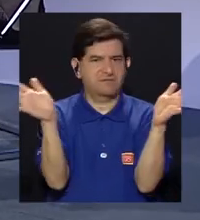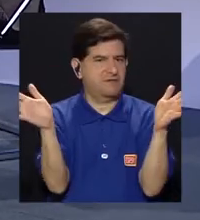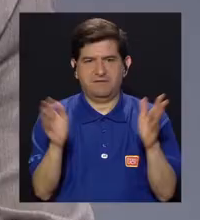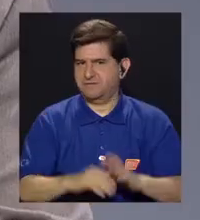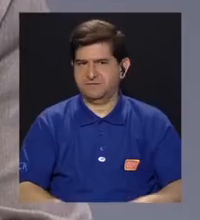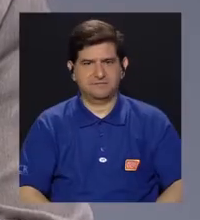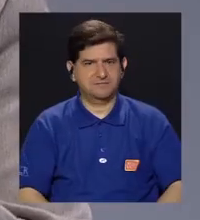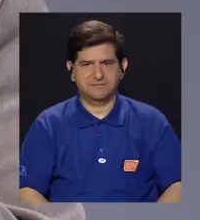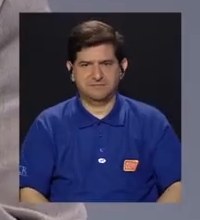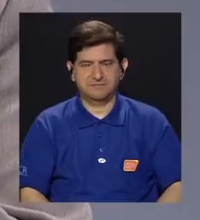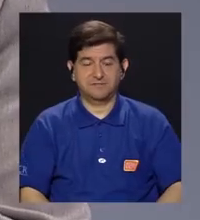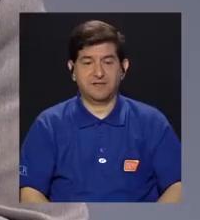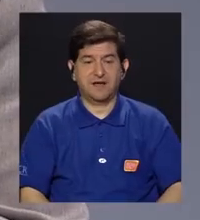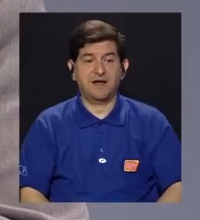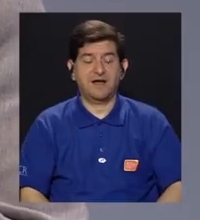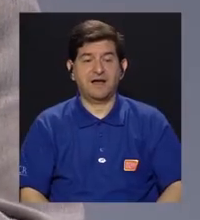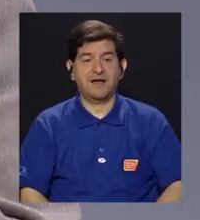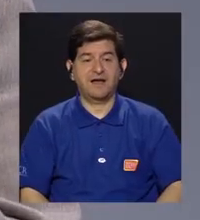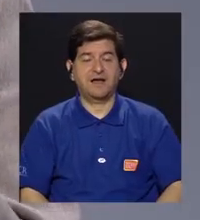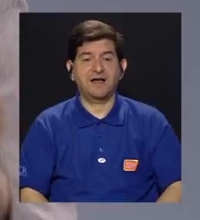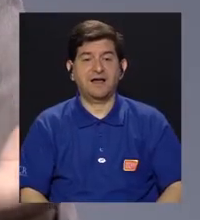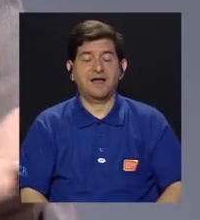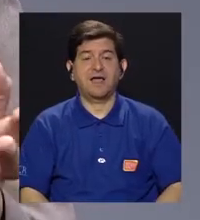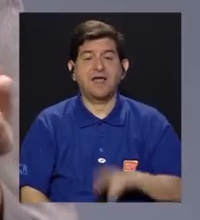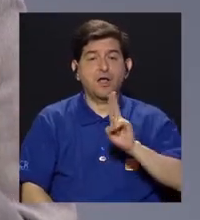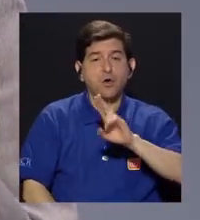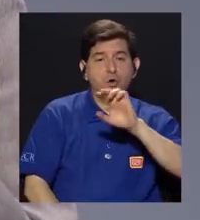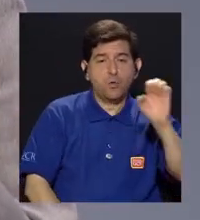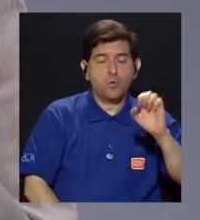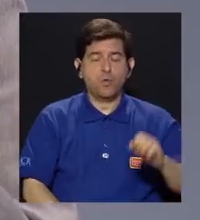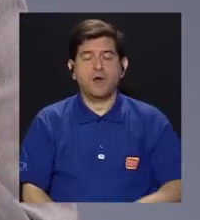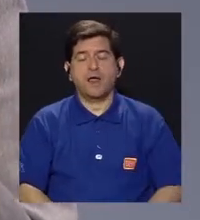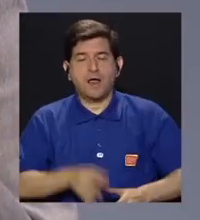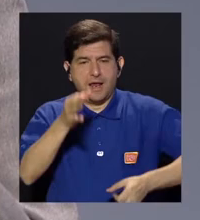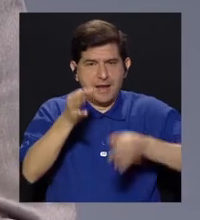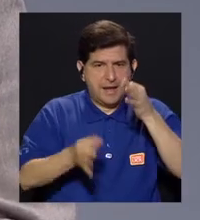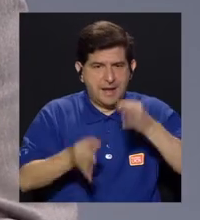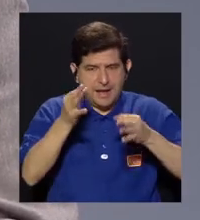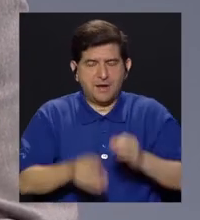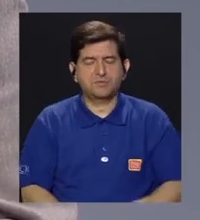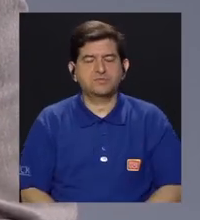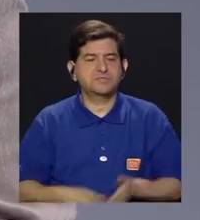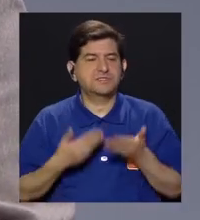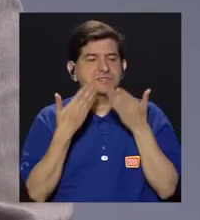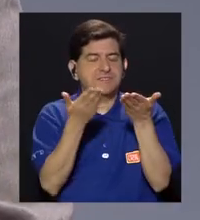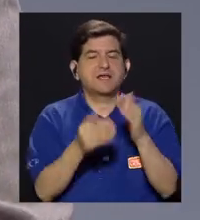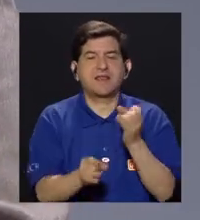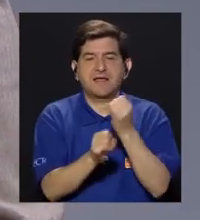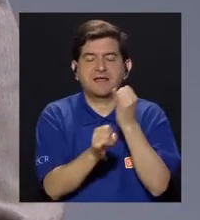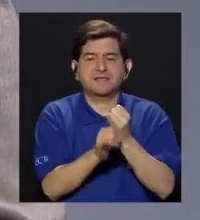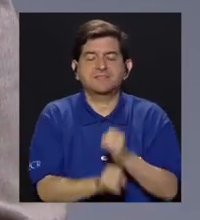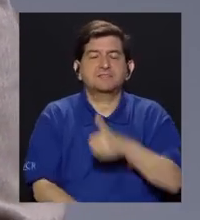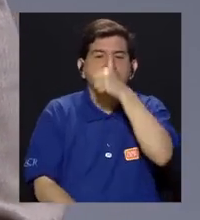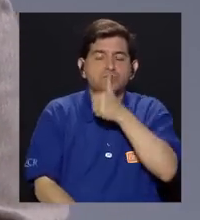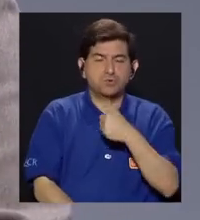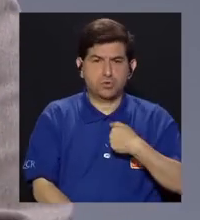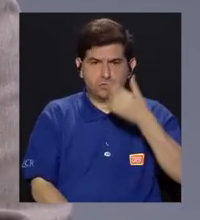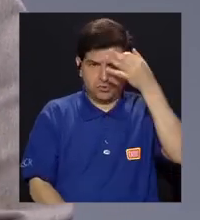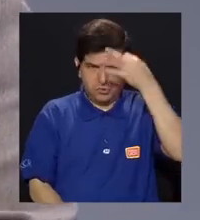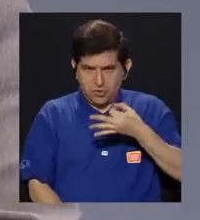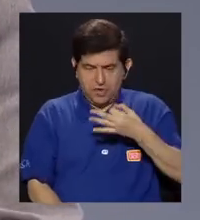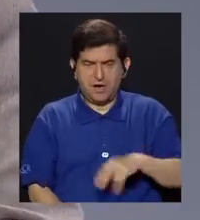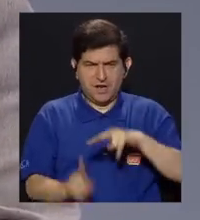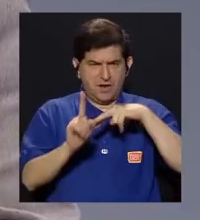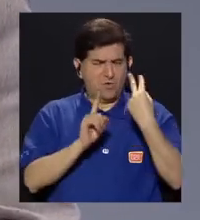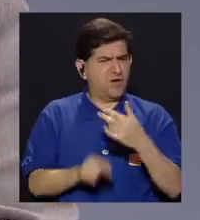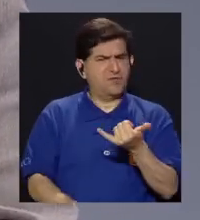son de interés público entonces delegamos en el en europea la justicia en un ente privado me parece un